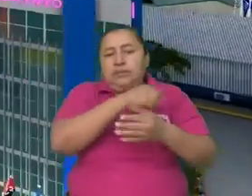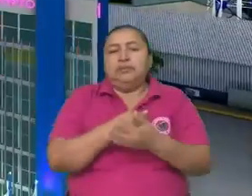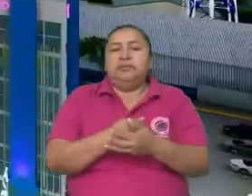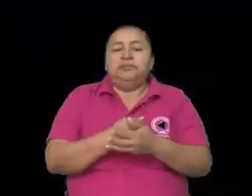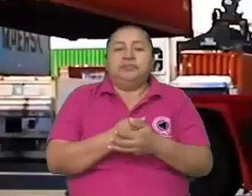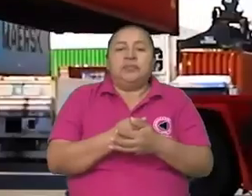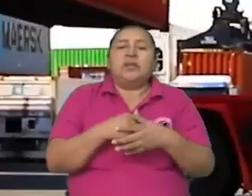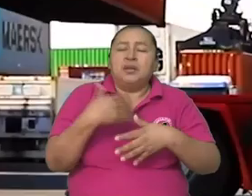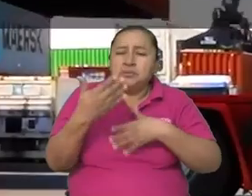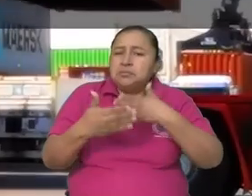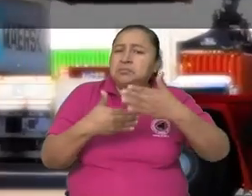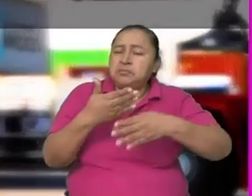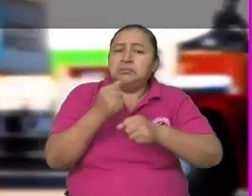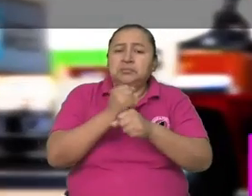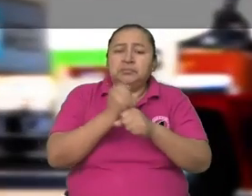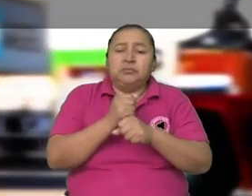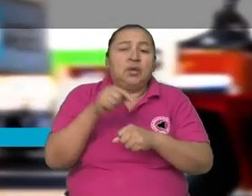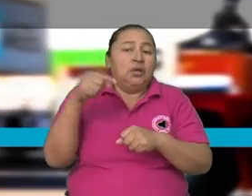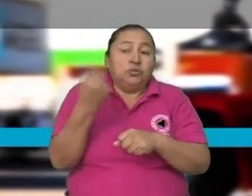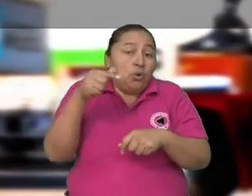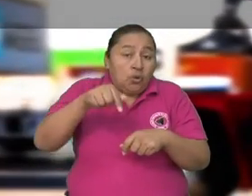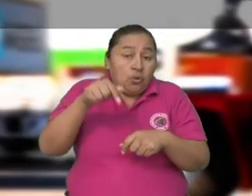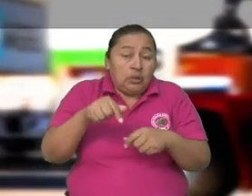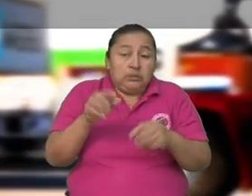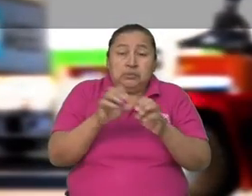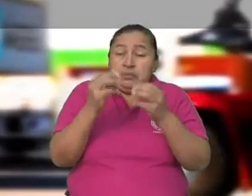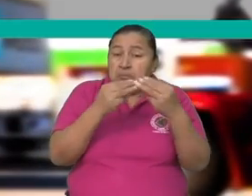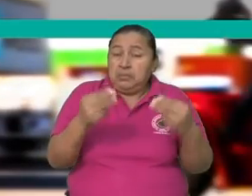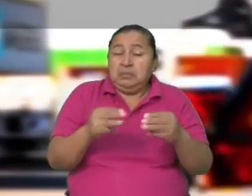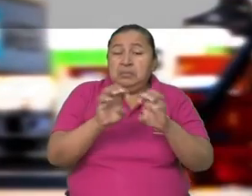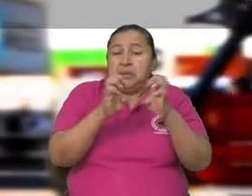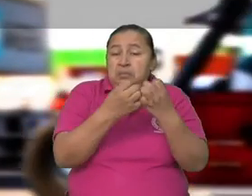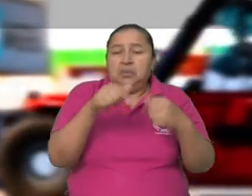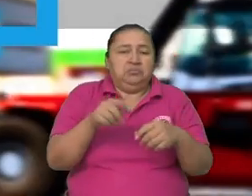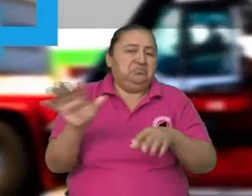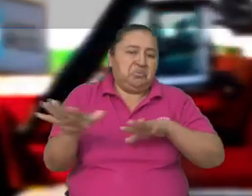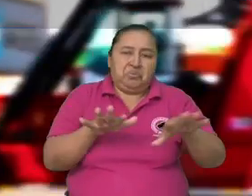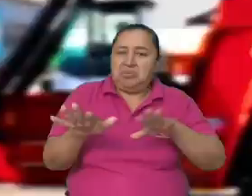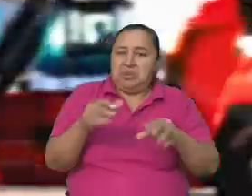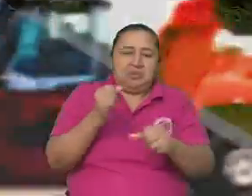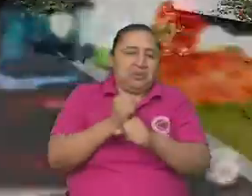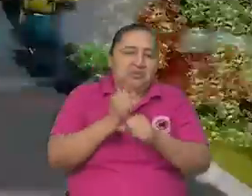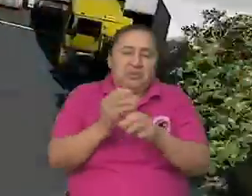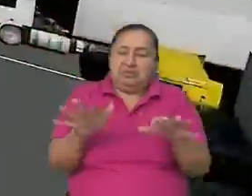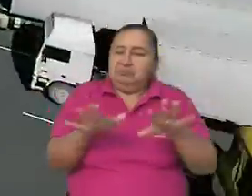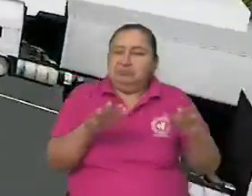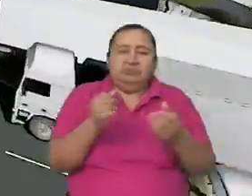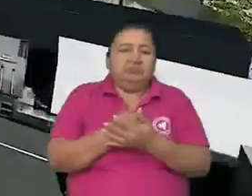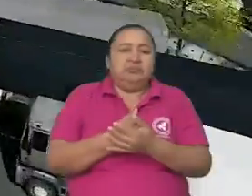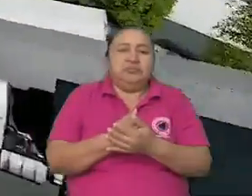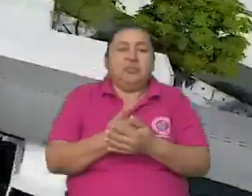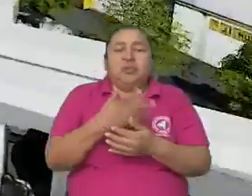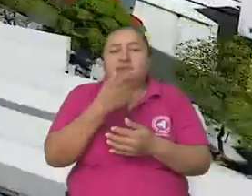Así como venía operando solamente Corinto, no podíamos nosotros sobrevivir. Y tuvimos que